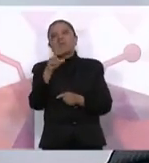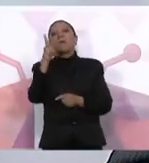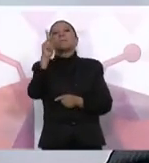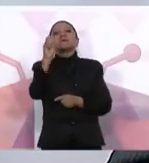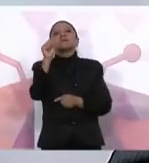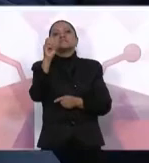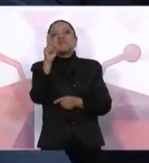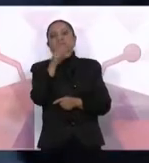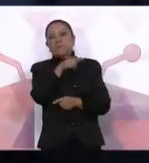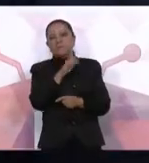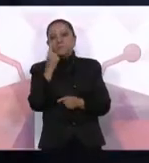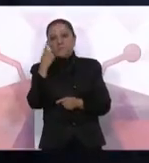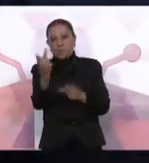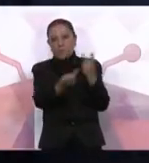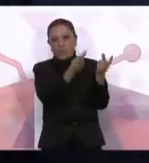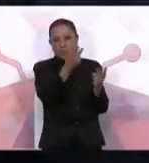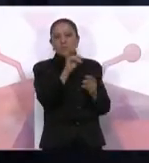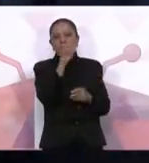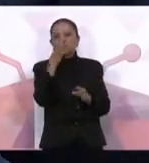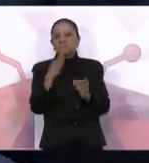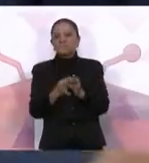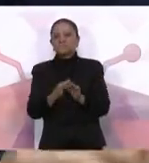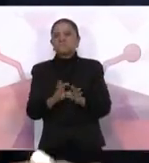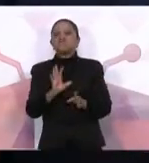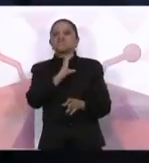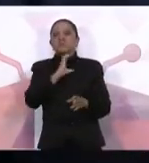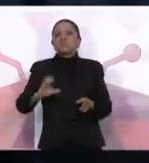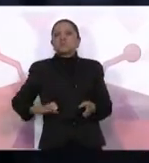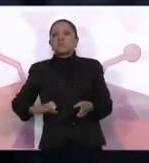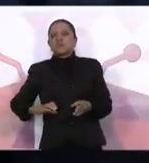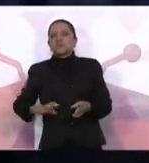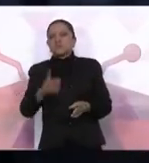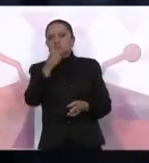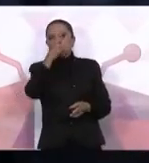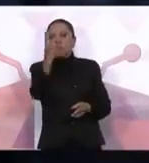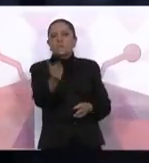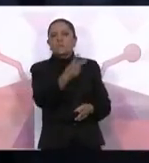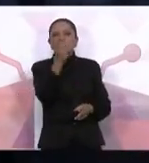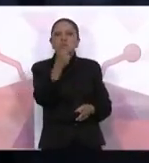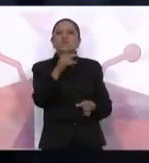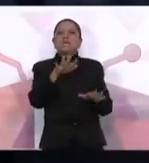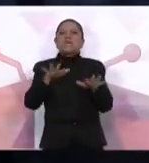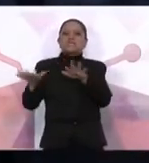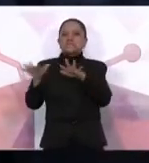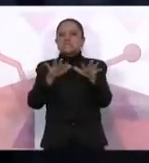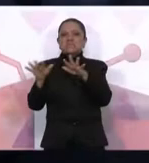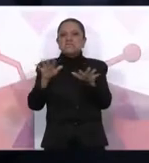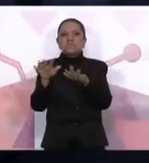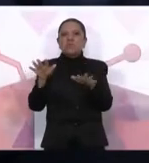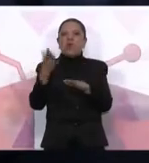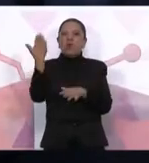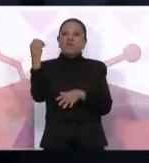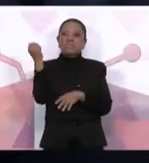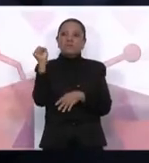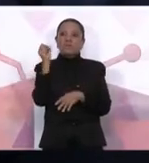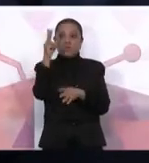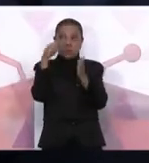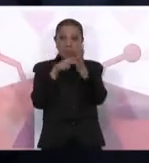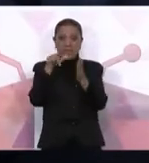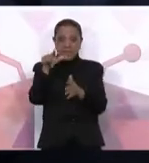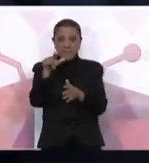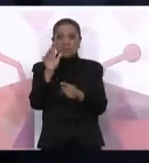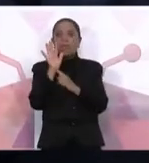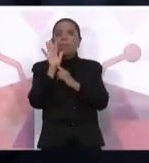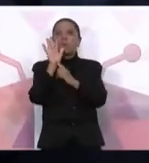correcto candidato el sismo de septiembre del 2017 mostró la vulnerabilidad de morelos